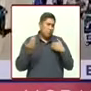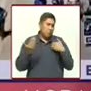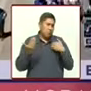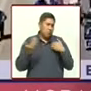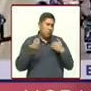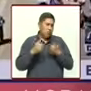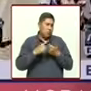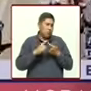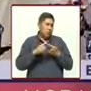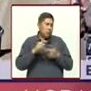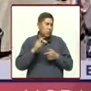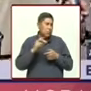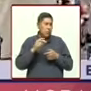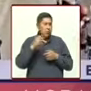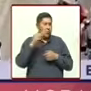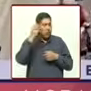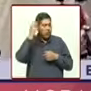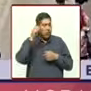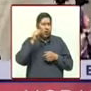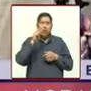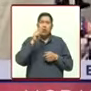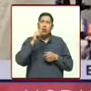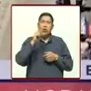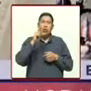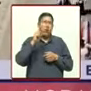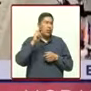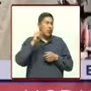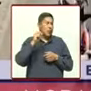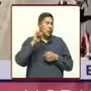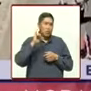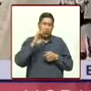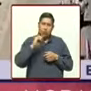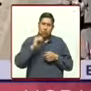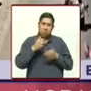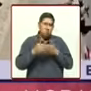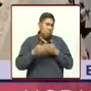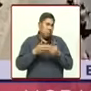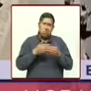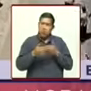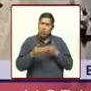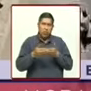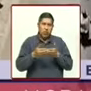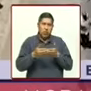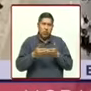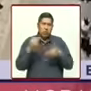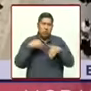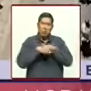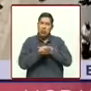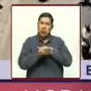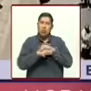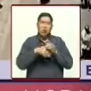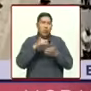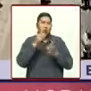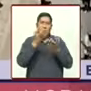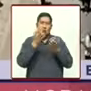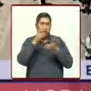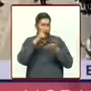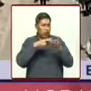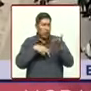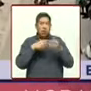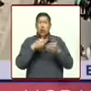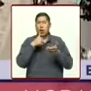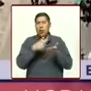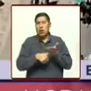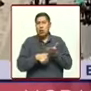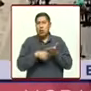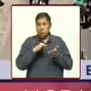mediante Andrónico, Deodoro Loza, diputado, llegaba la carta. Meterse a la marcha, querer leer la carta, yo no